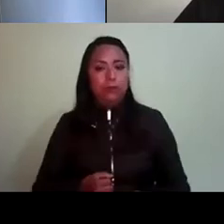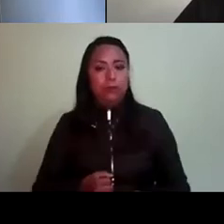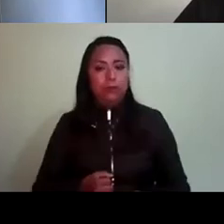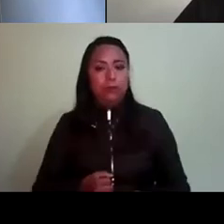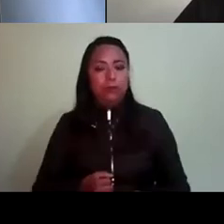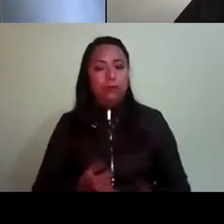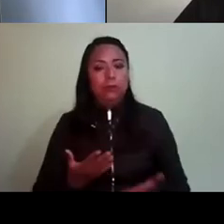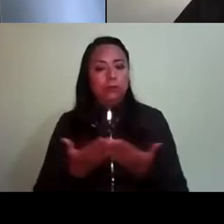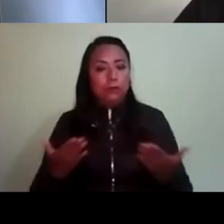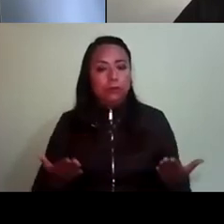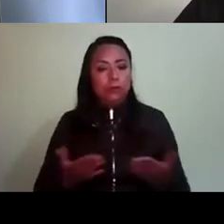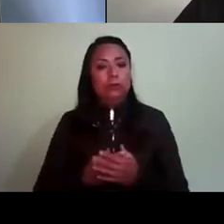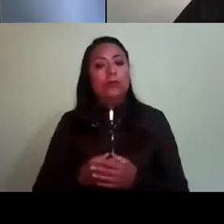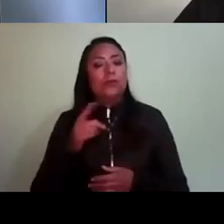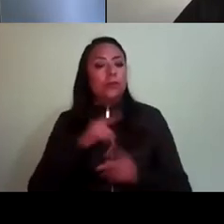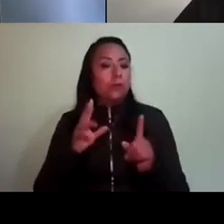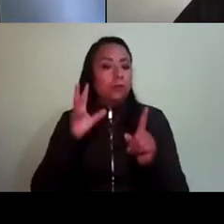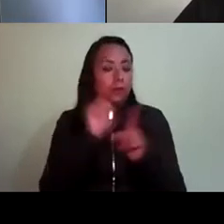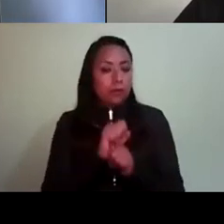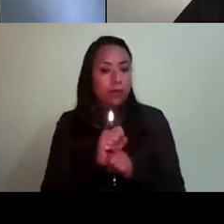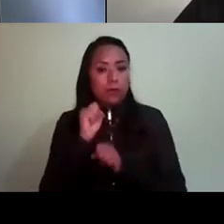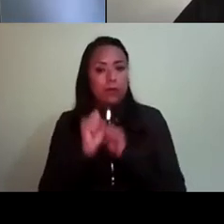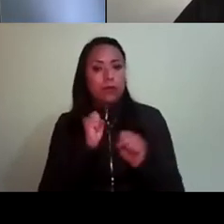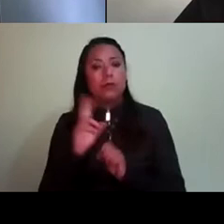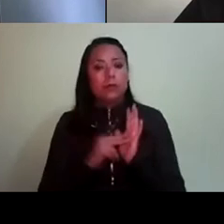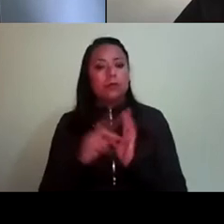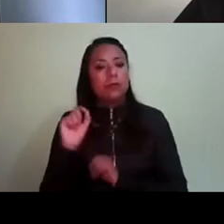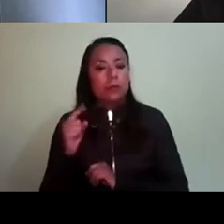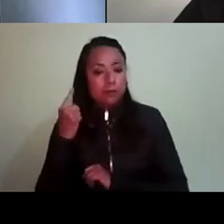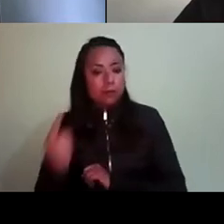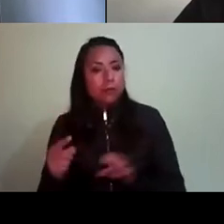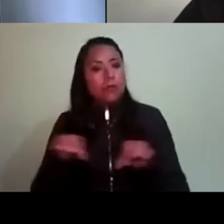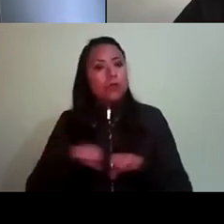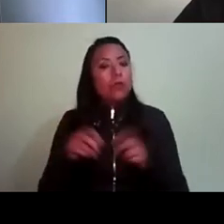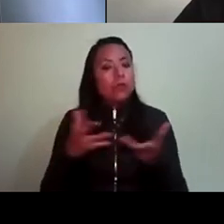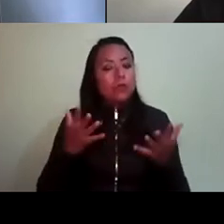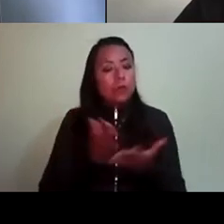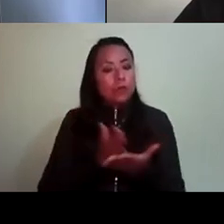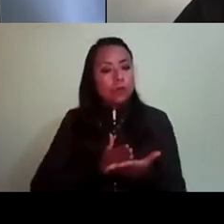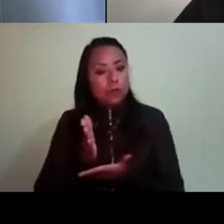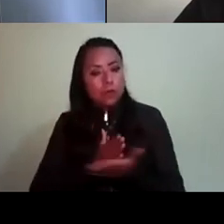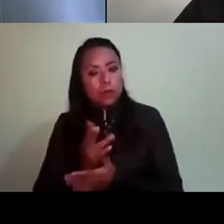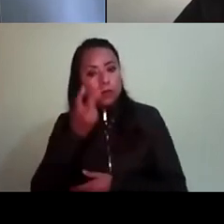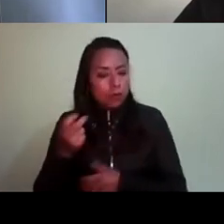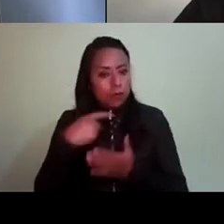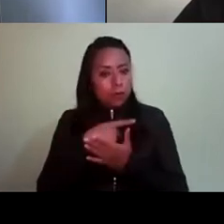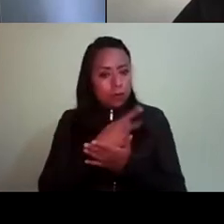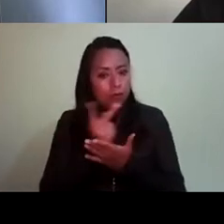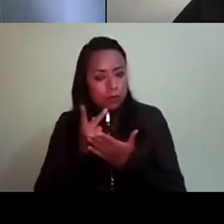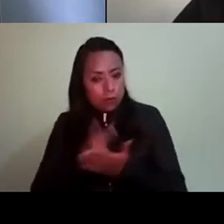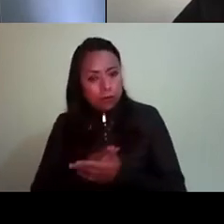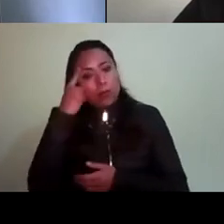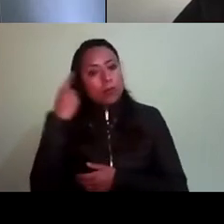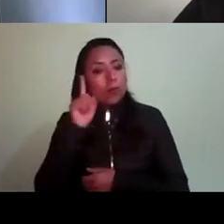2021? ¿Cómo se privilegia el acceso a este programa para mujeres de pueblos y barrios